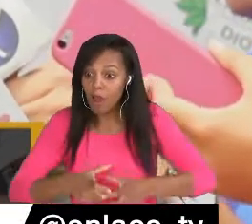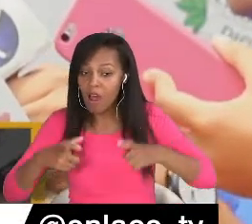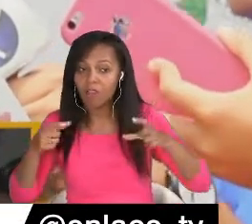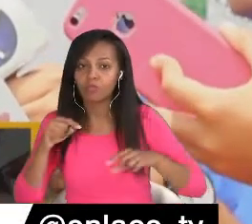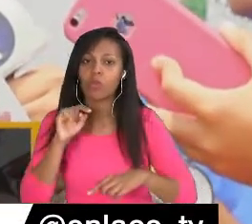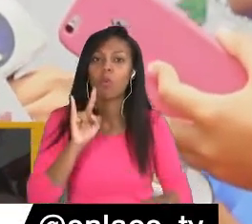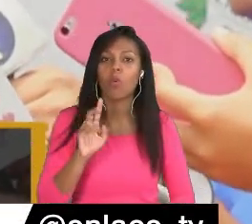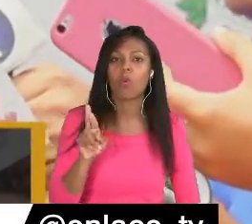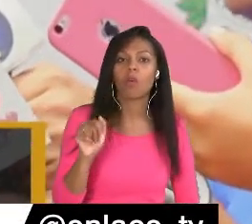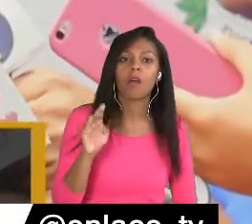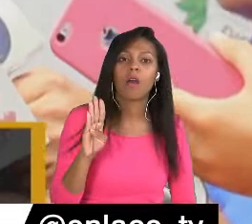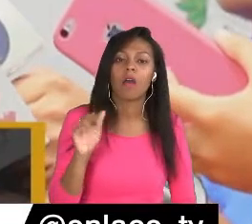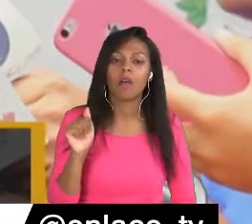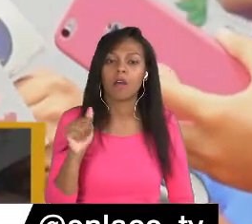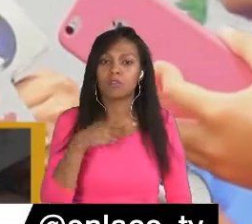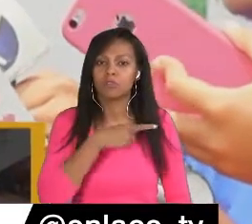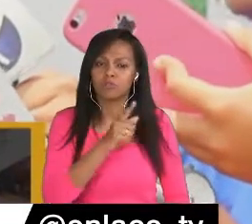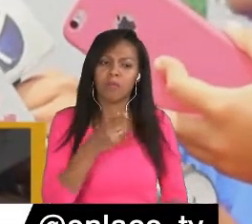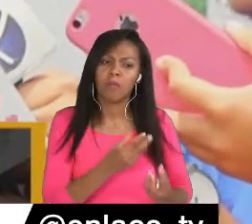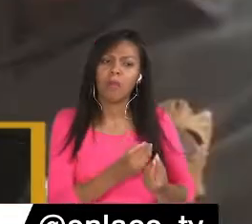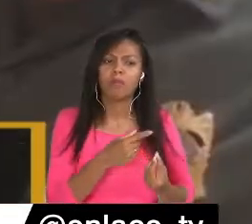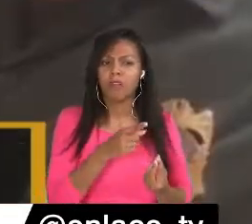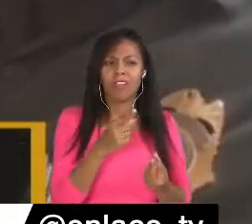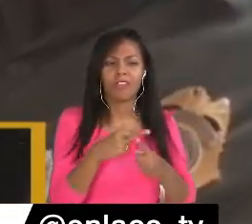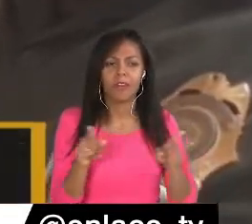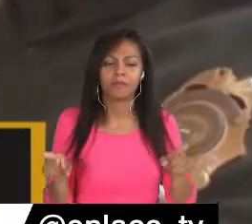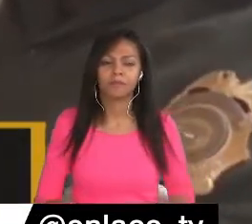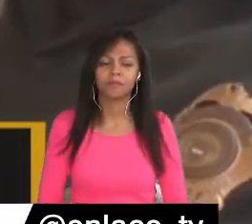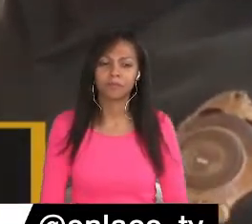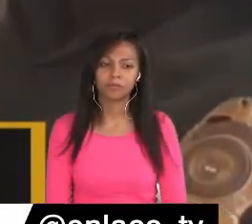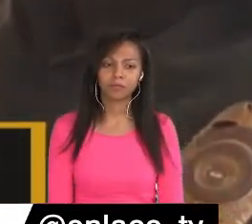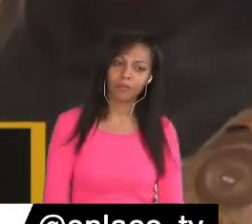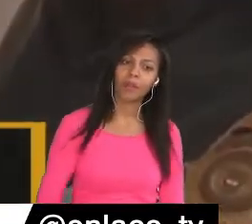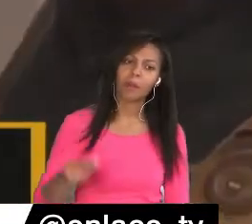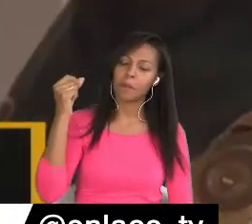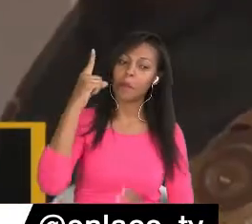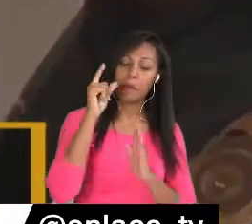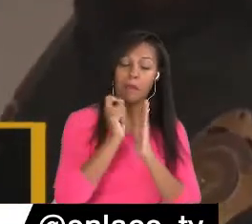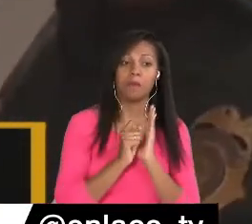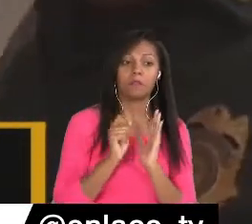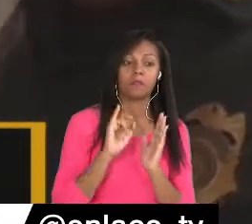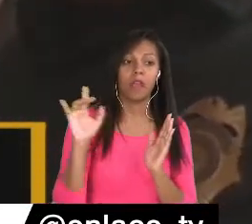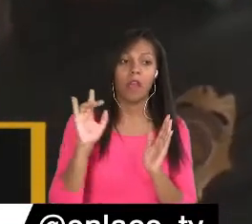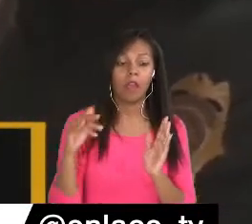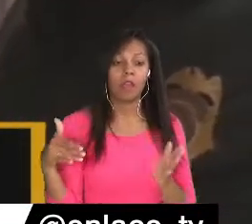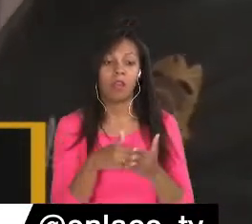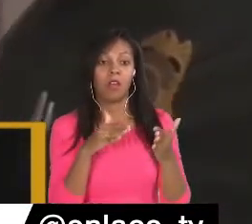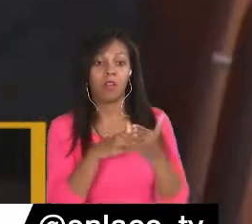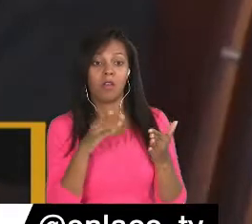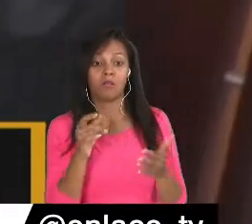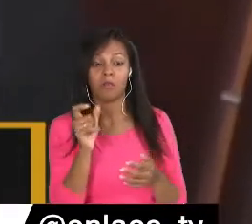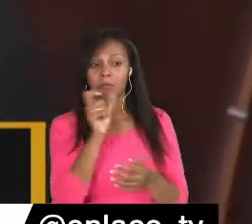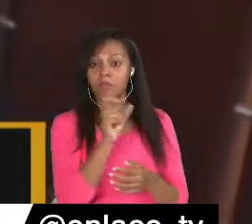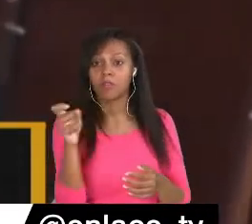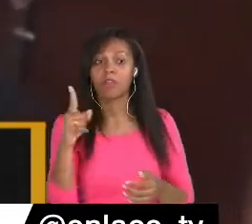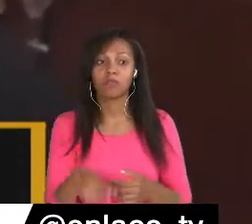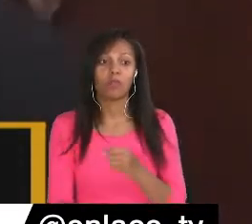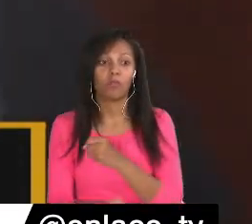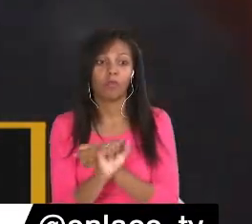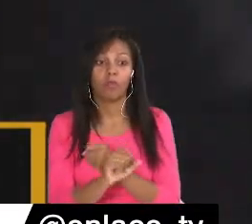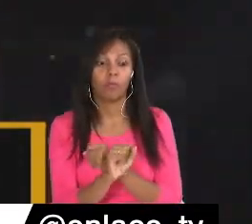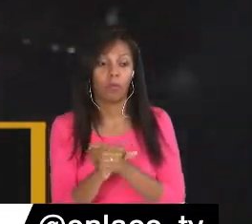nosotros de ese término como delincuencia común. Esta no es la primera vez que los delincuentes arremeten contra jugadores de fútbol. El